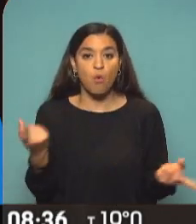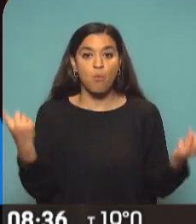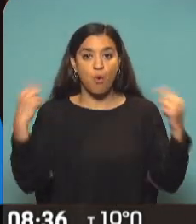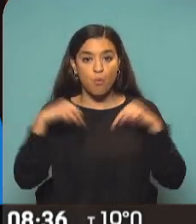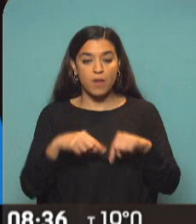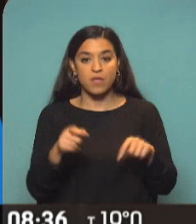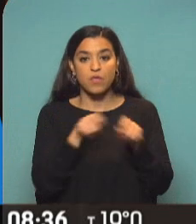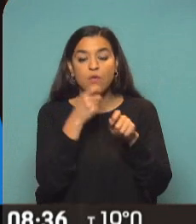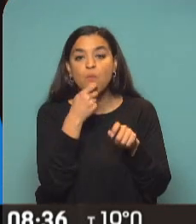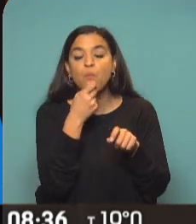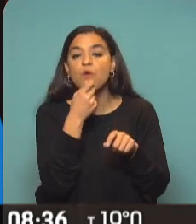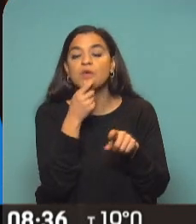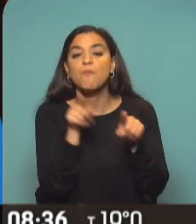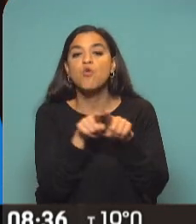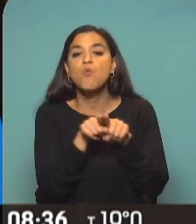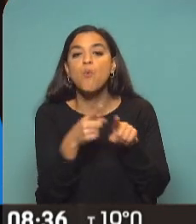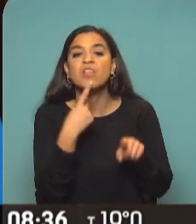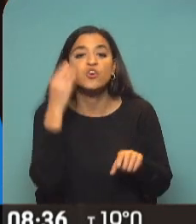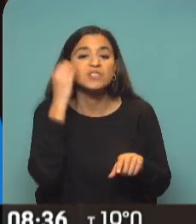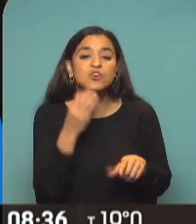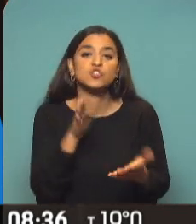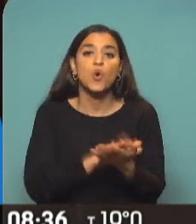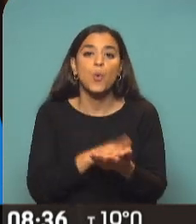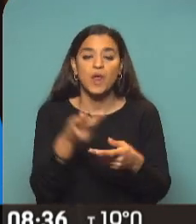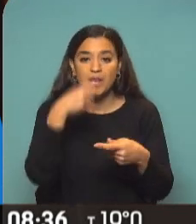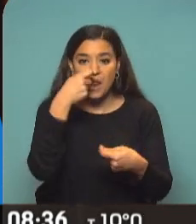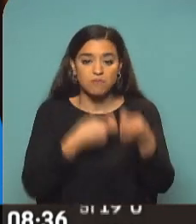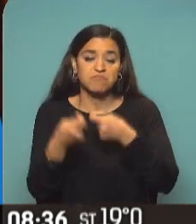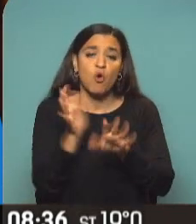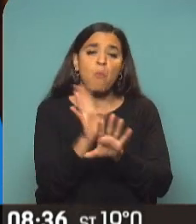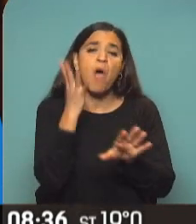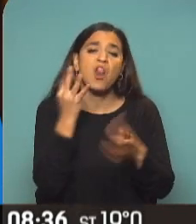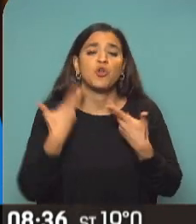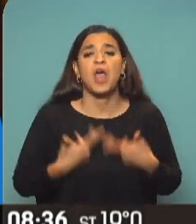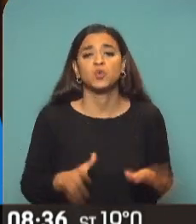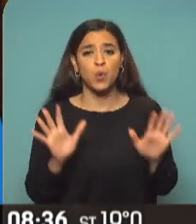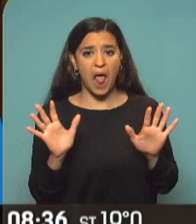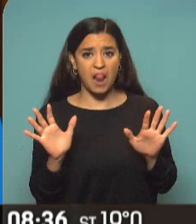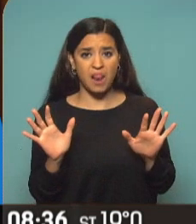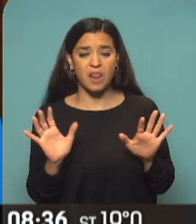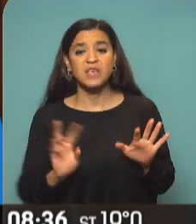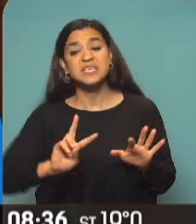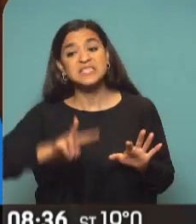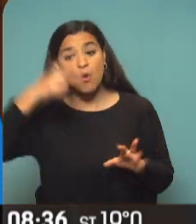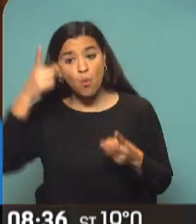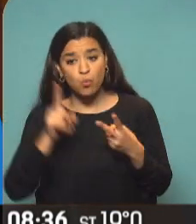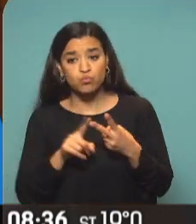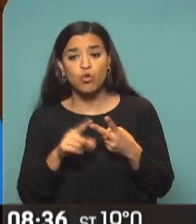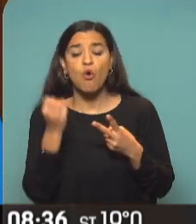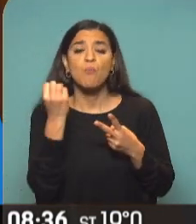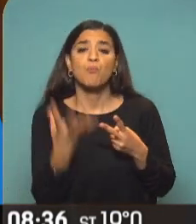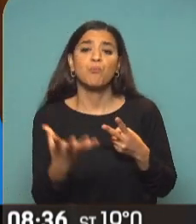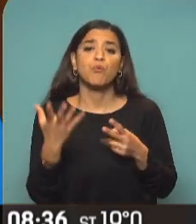dijo Kicillof sobre el narcotráfico. Primero, porque lo naturaliza el narcotráfico. Y en segundo lugar,